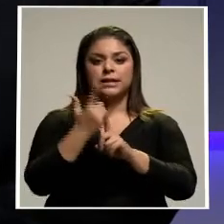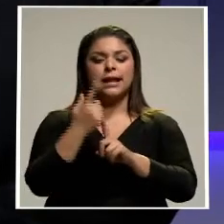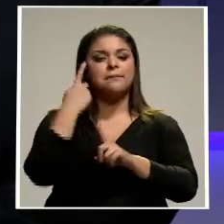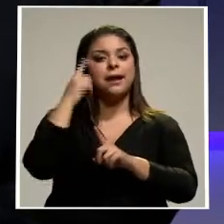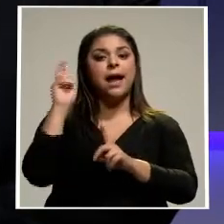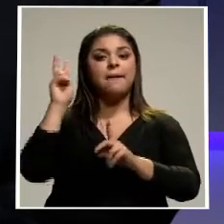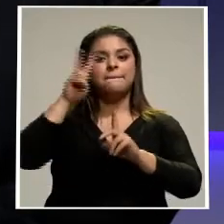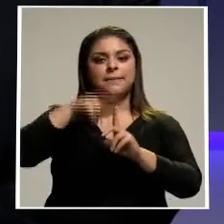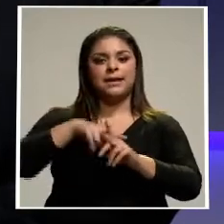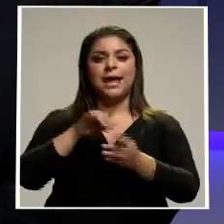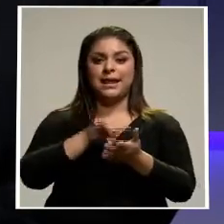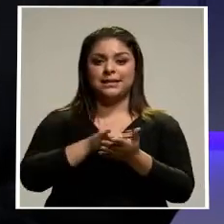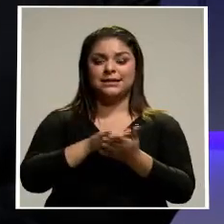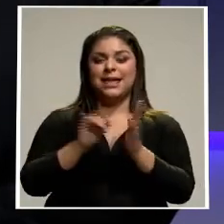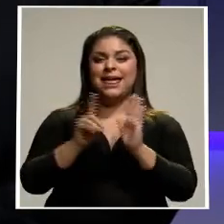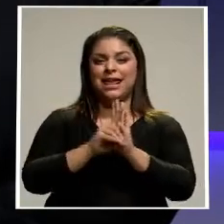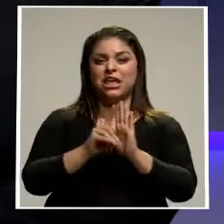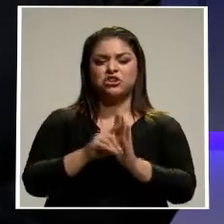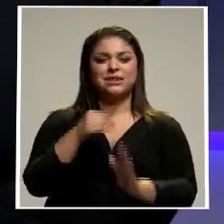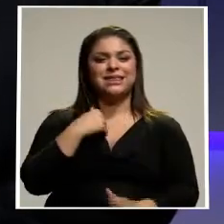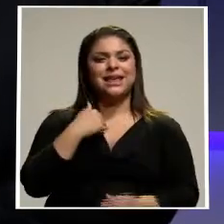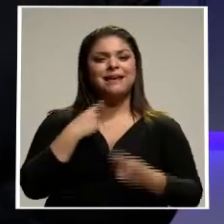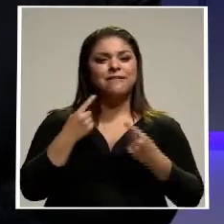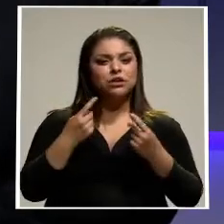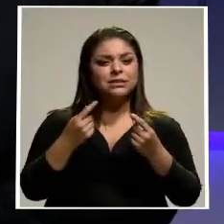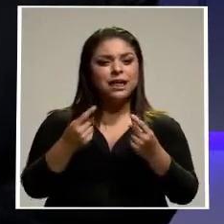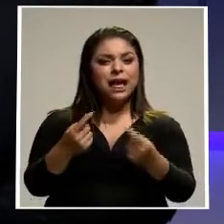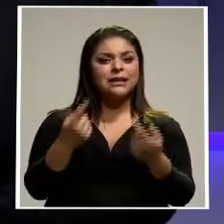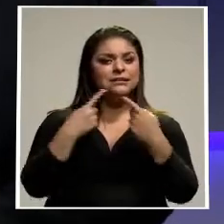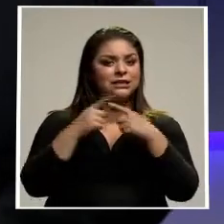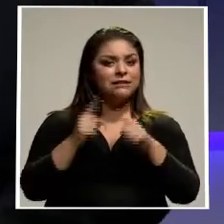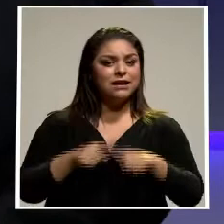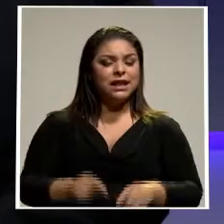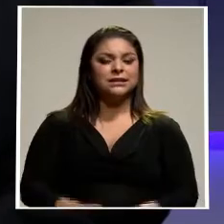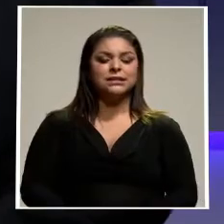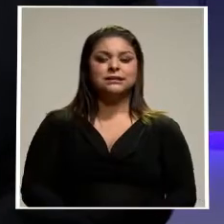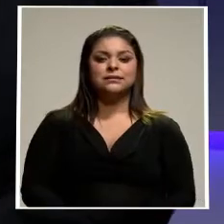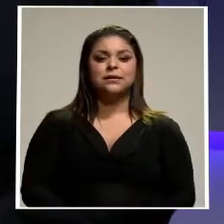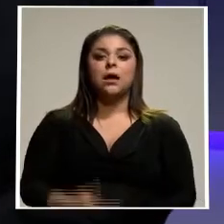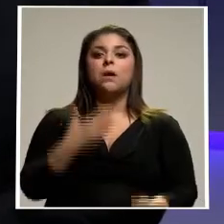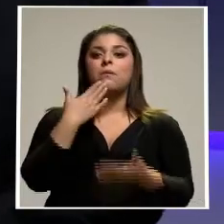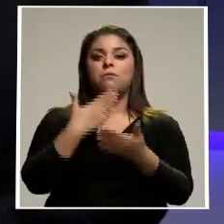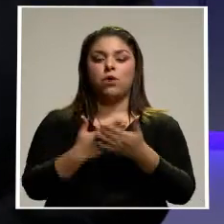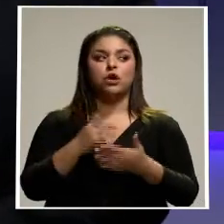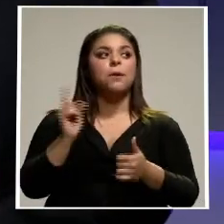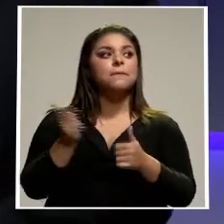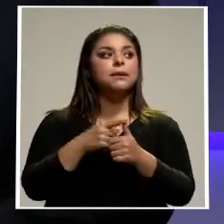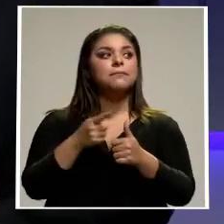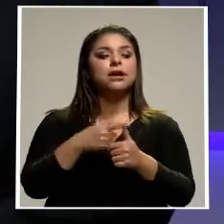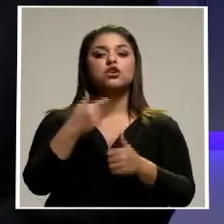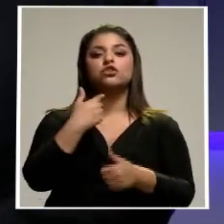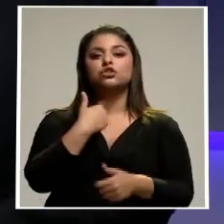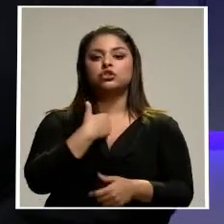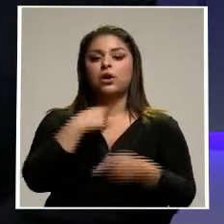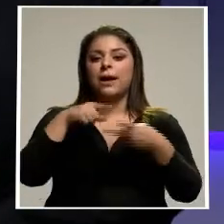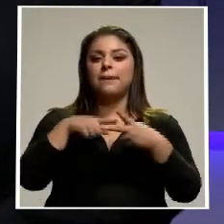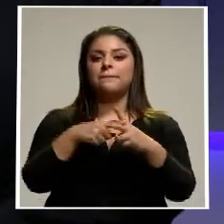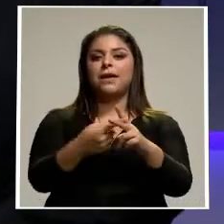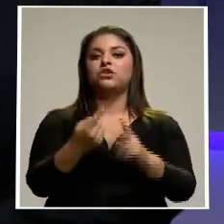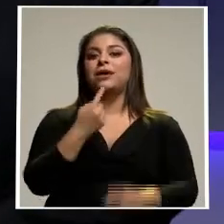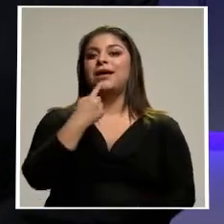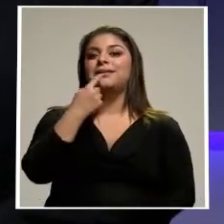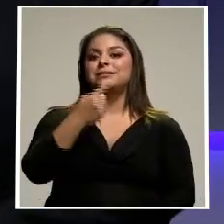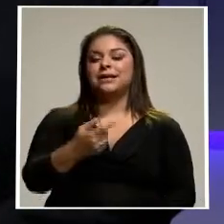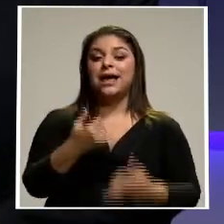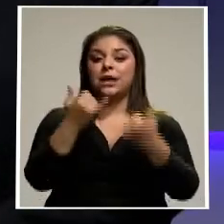tienen velocidades diferentes. Bueno, primero comienzo con decir que actualmente